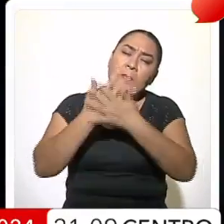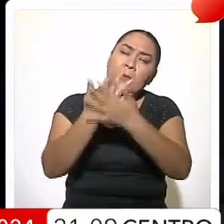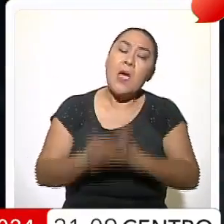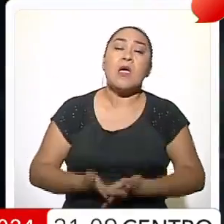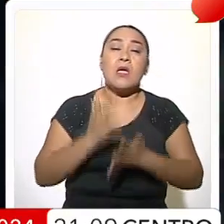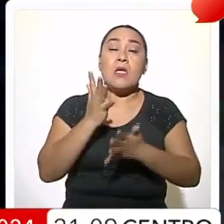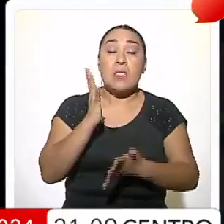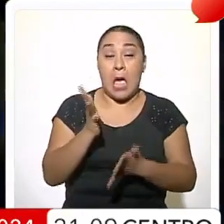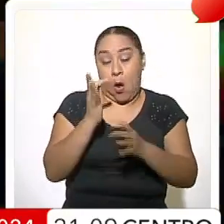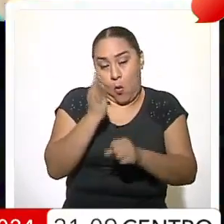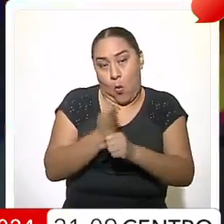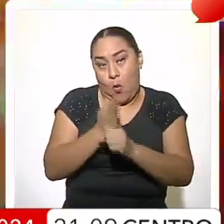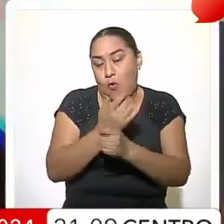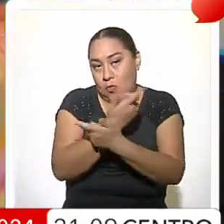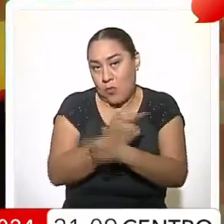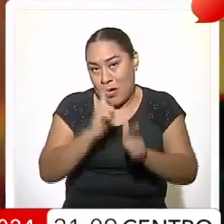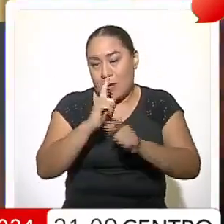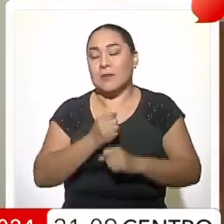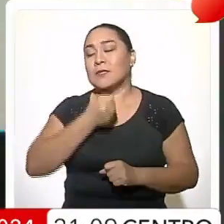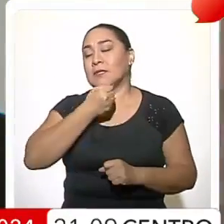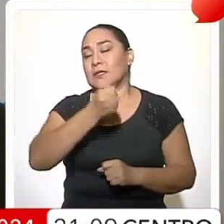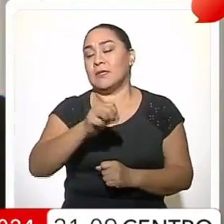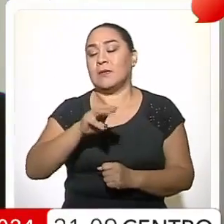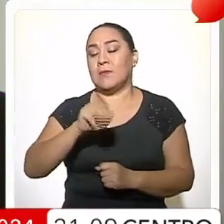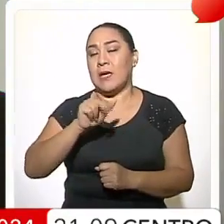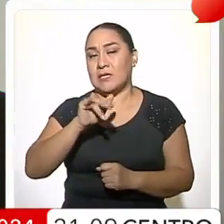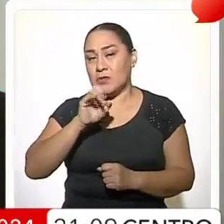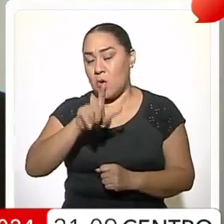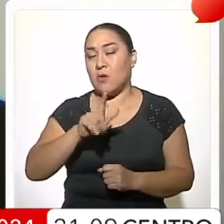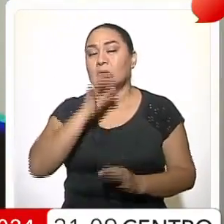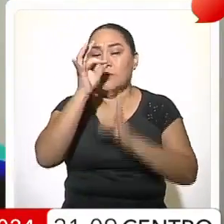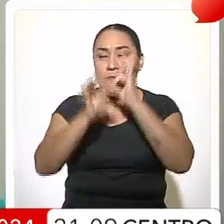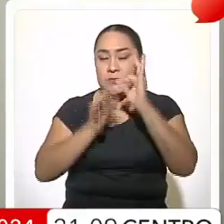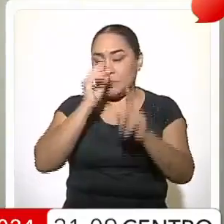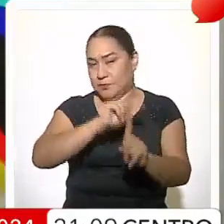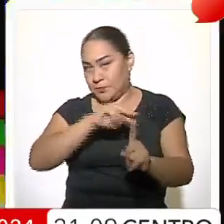llegó hoy. Marisol Hernández, punto de referencia.